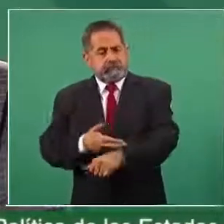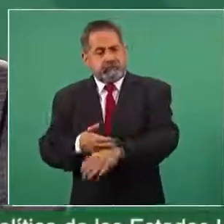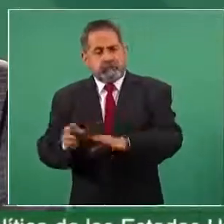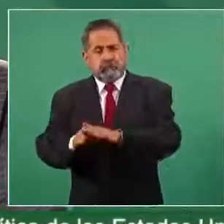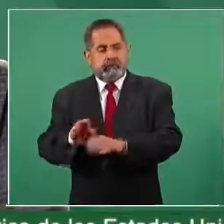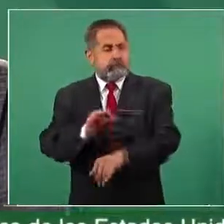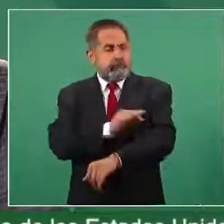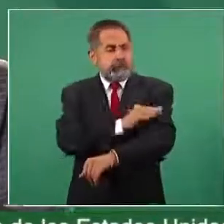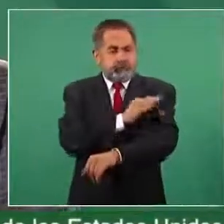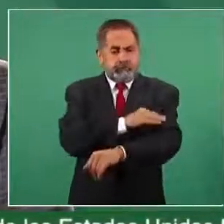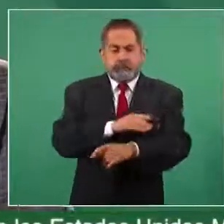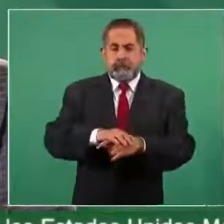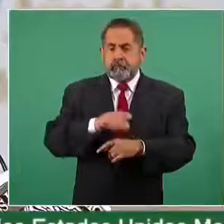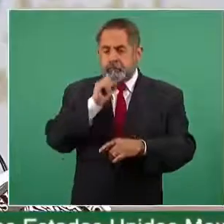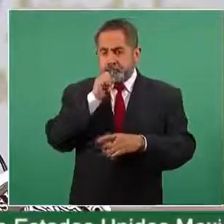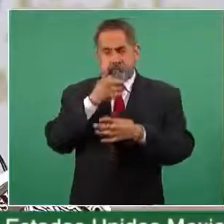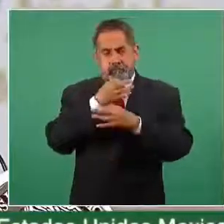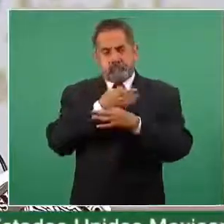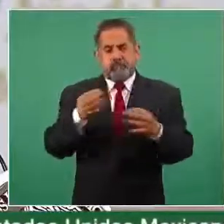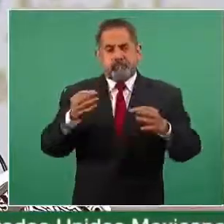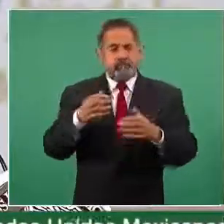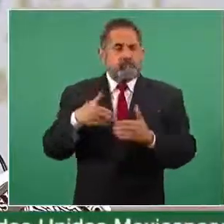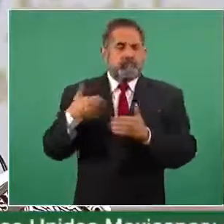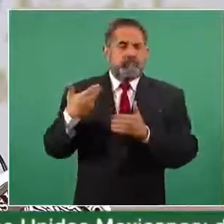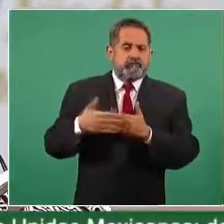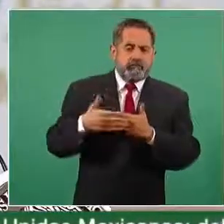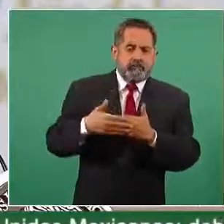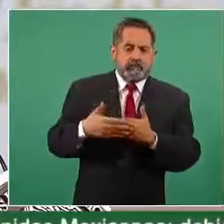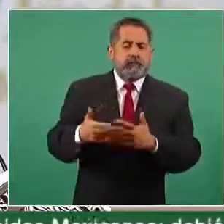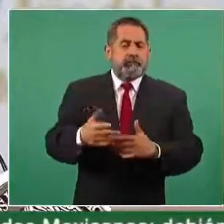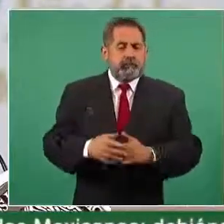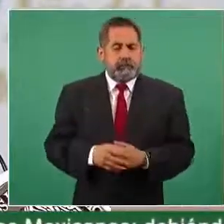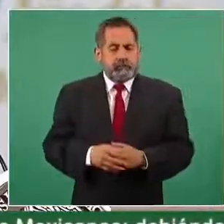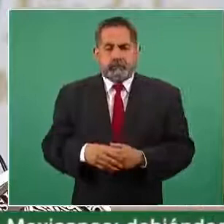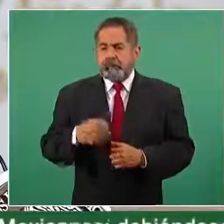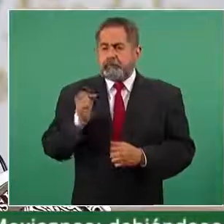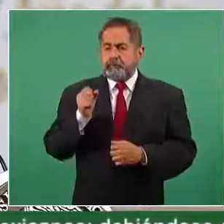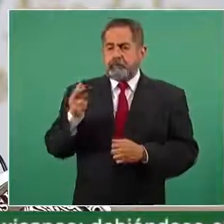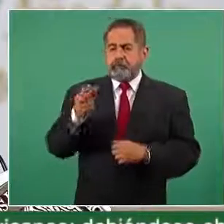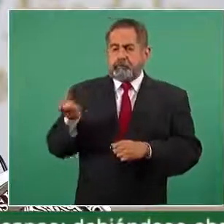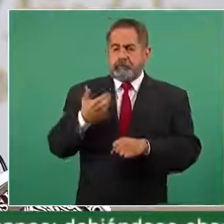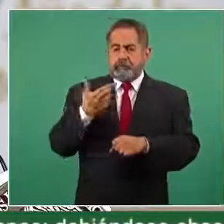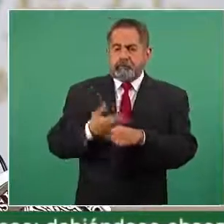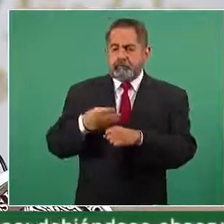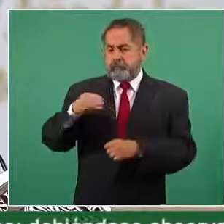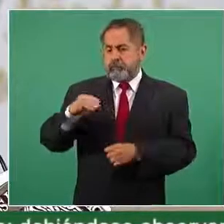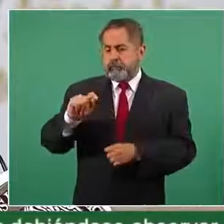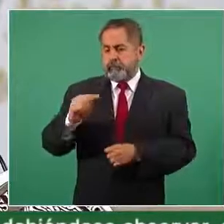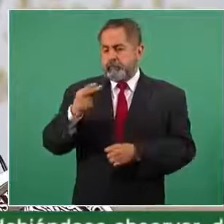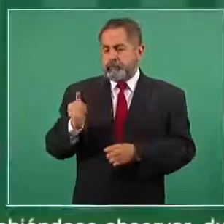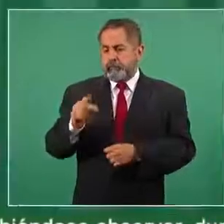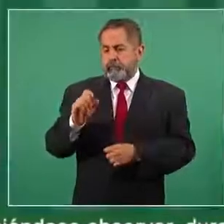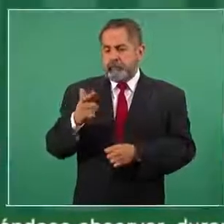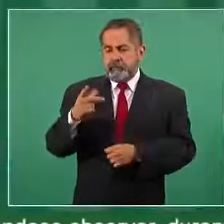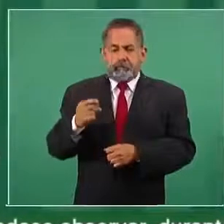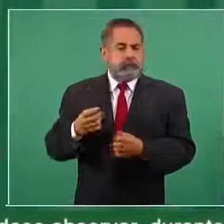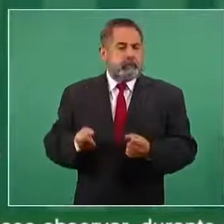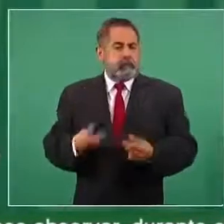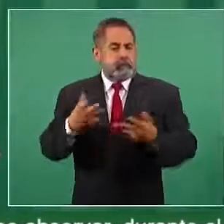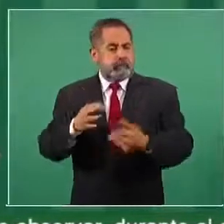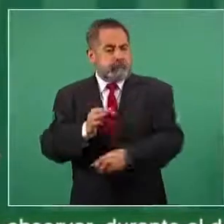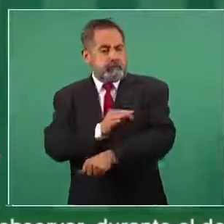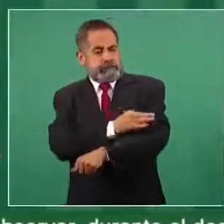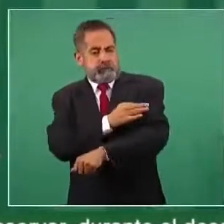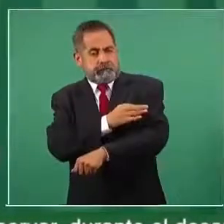prioritarios y anunciará qué sigue. La subsecretaria Marta Delgado nos dirá cuántas vacunas han llegado